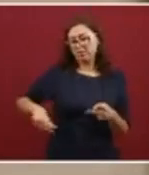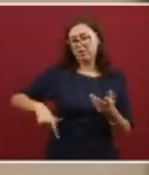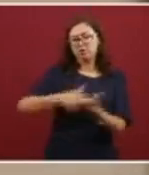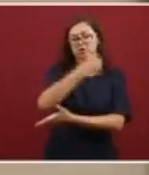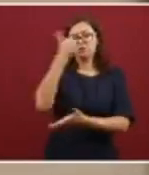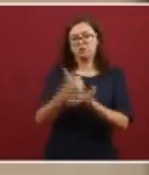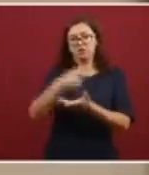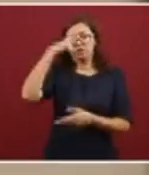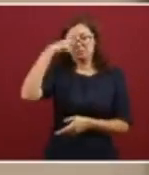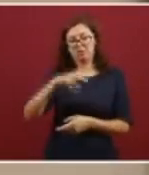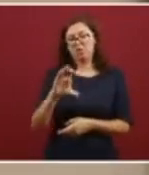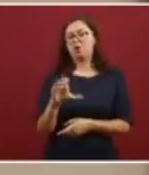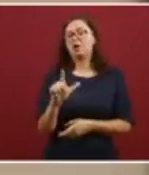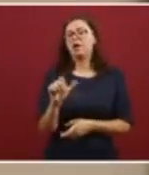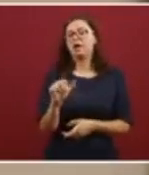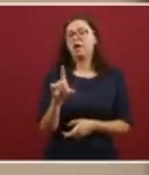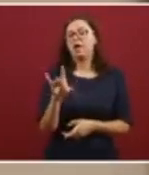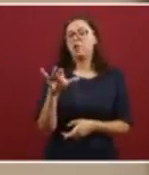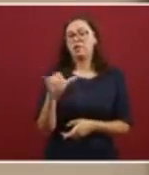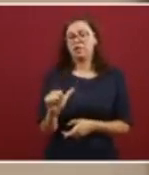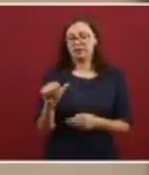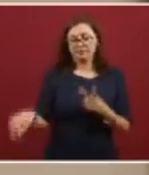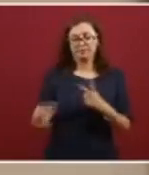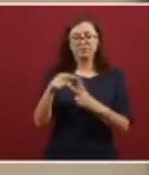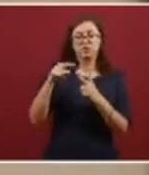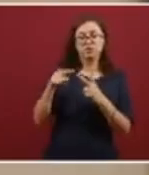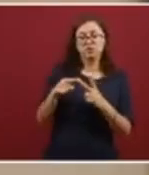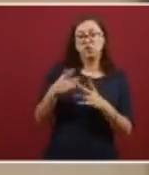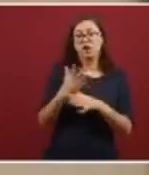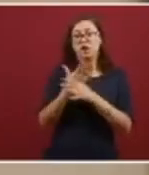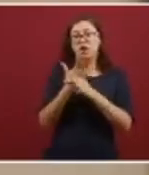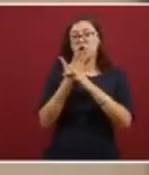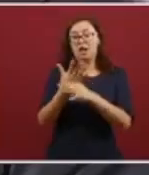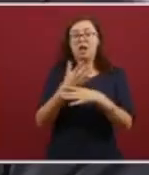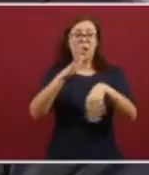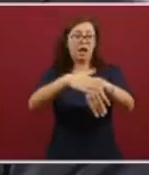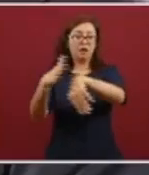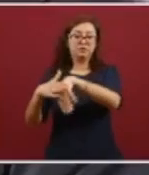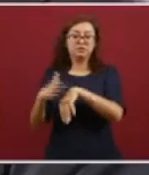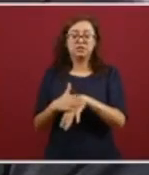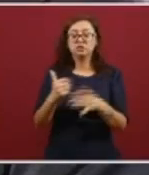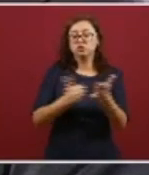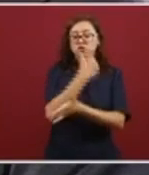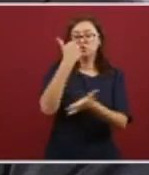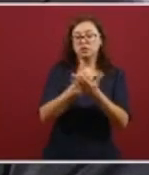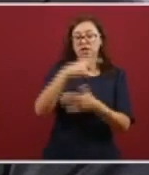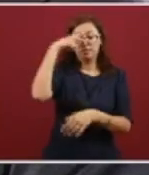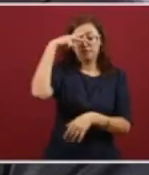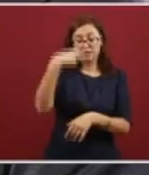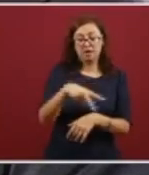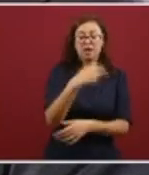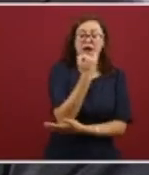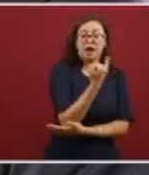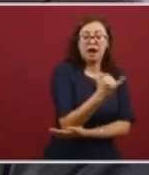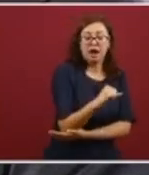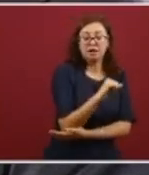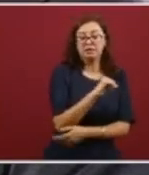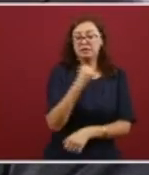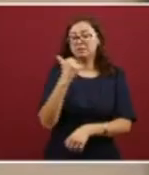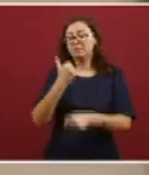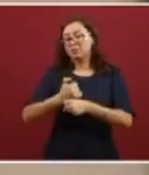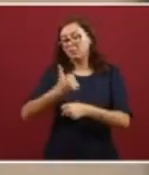que a partir de esta semana en las escuelas aquí en la Ciudad de México, en los niveles de preescolar y